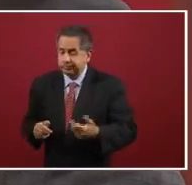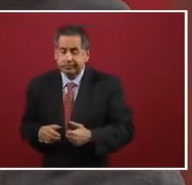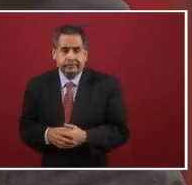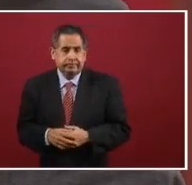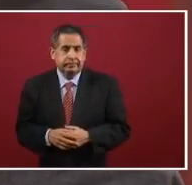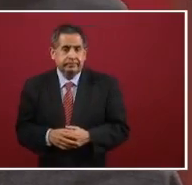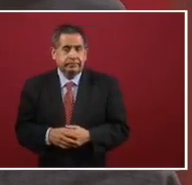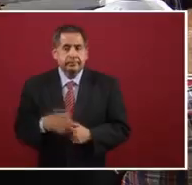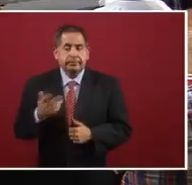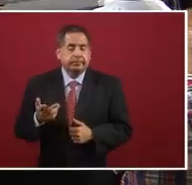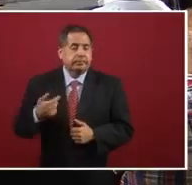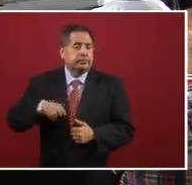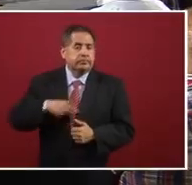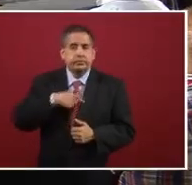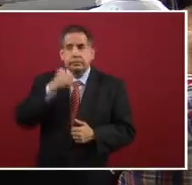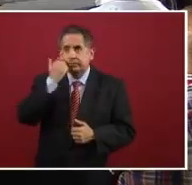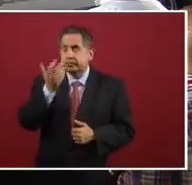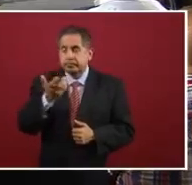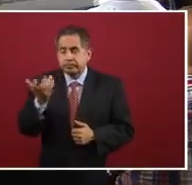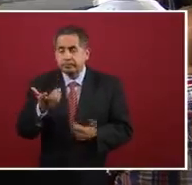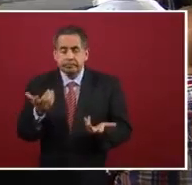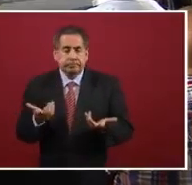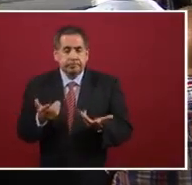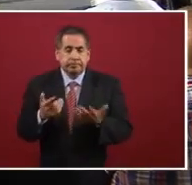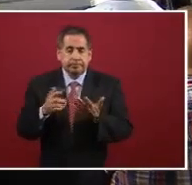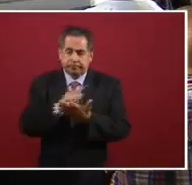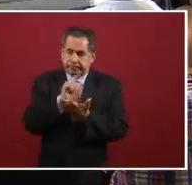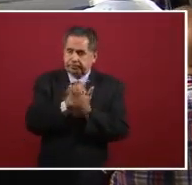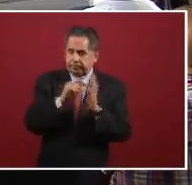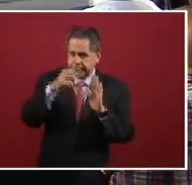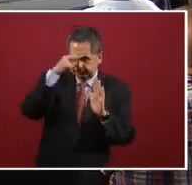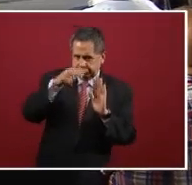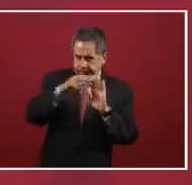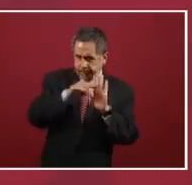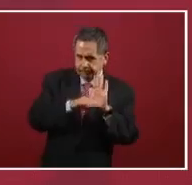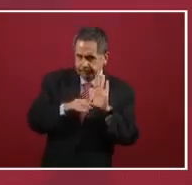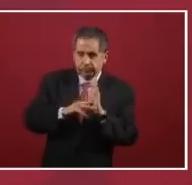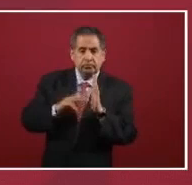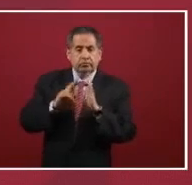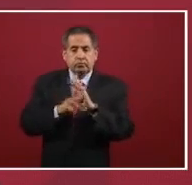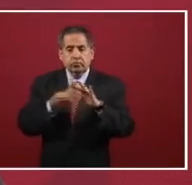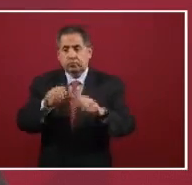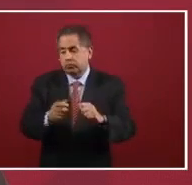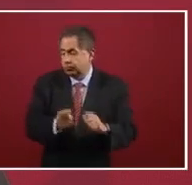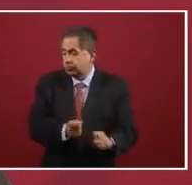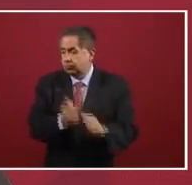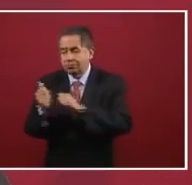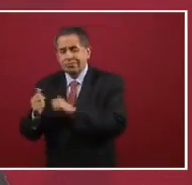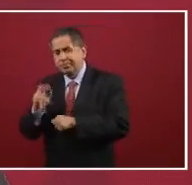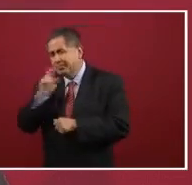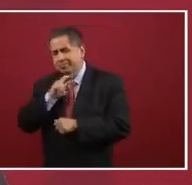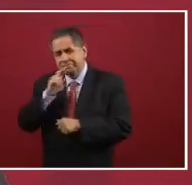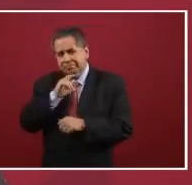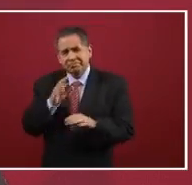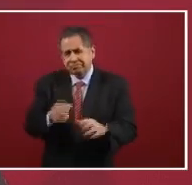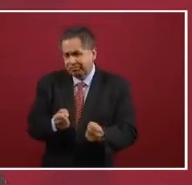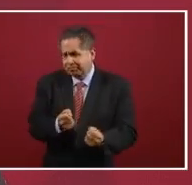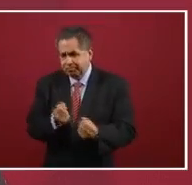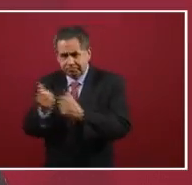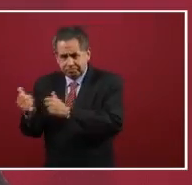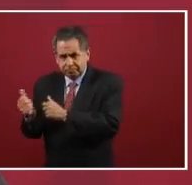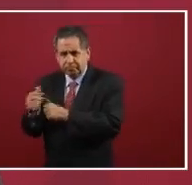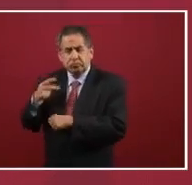Y lo que estamos tratando de hacer, de acuerdo a la legislación mexicana, es retornarlos lo más pronto posible a su